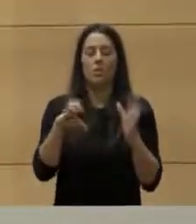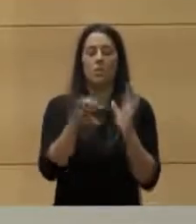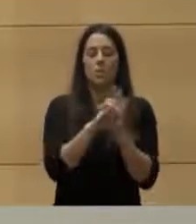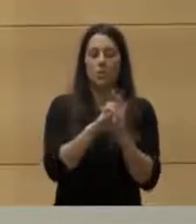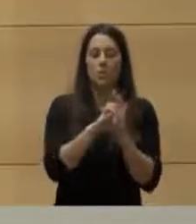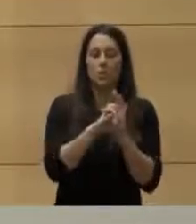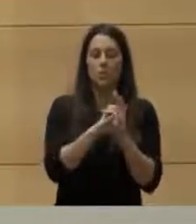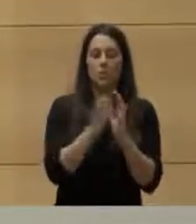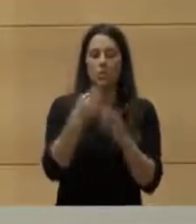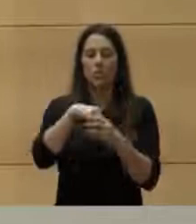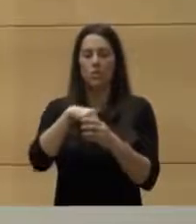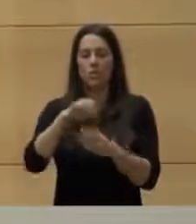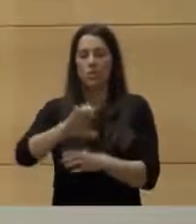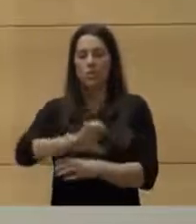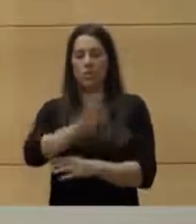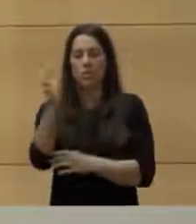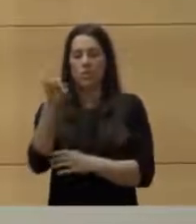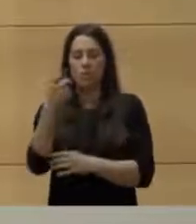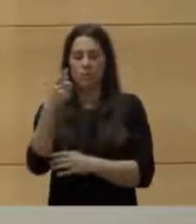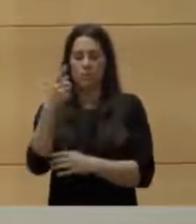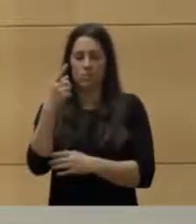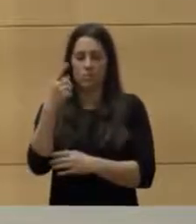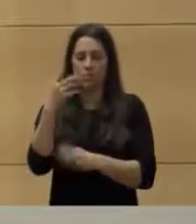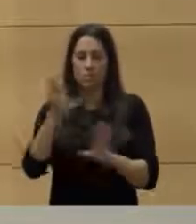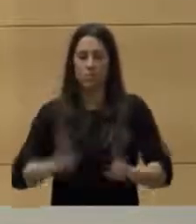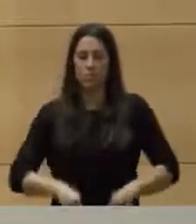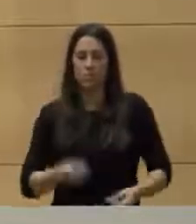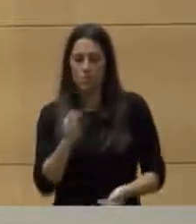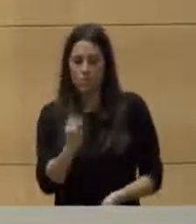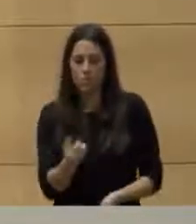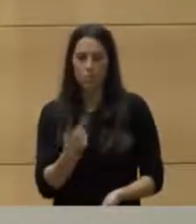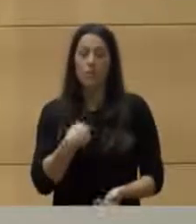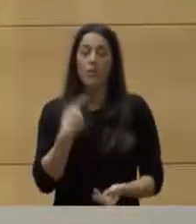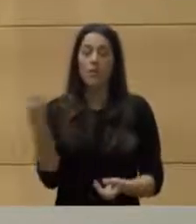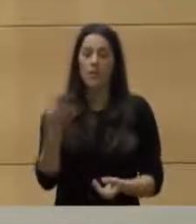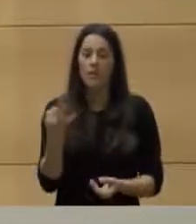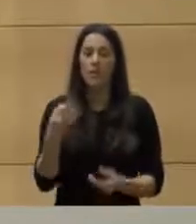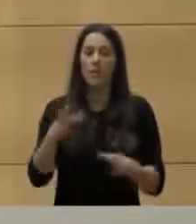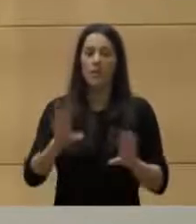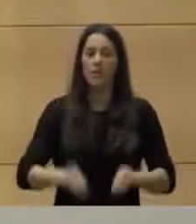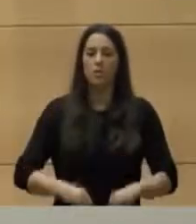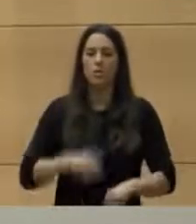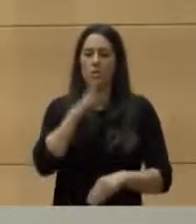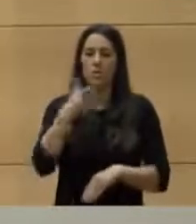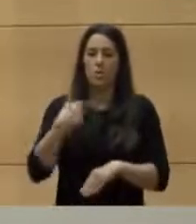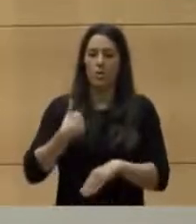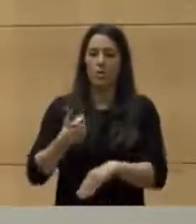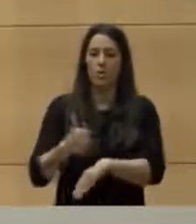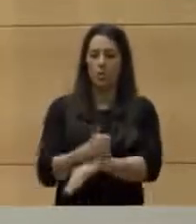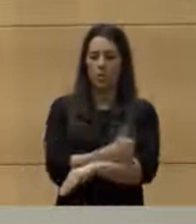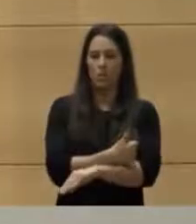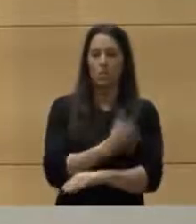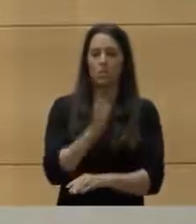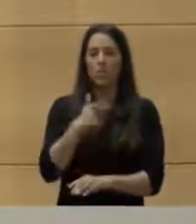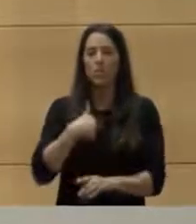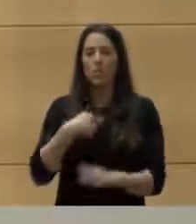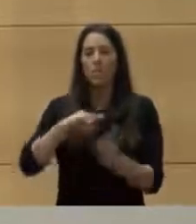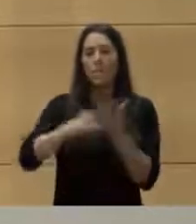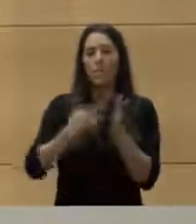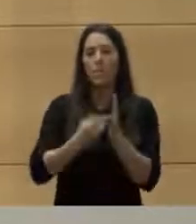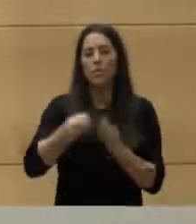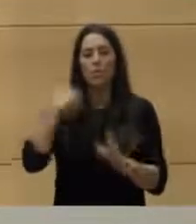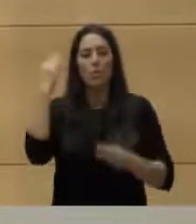porque no lo asumo. Lo tengo que asumir como ciudadano en la medida en que vivo en ella, pero para mí el proyecto paneuropeo que yo pienso